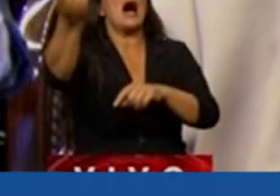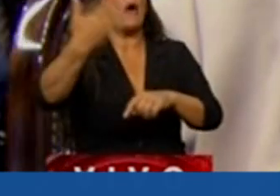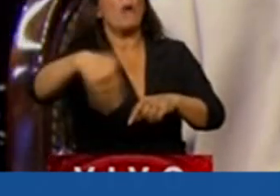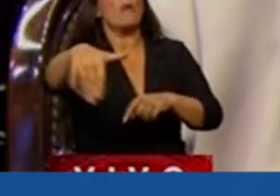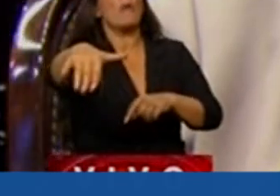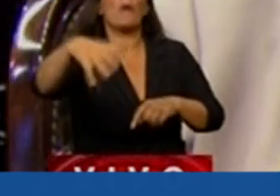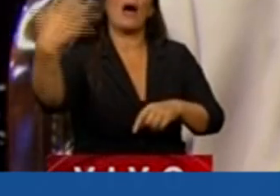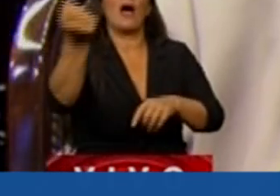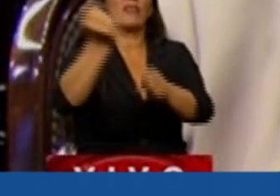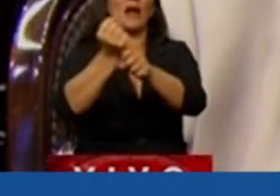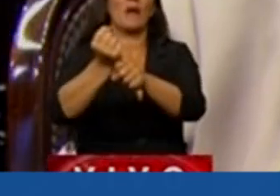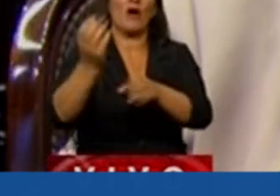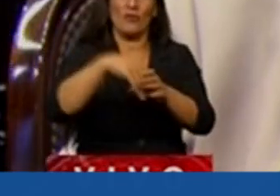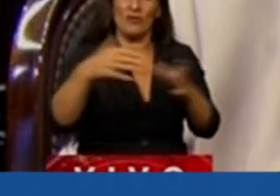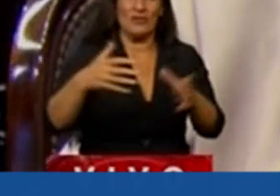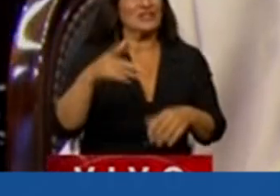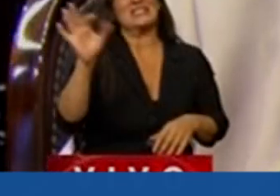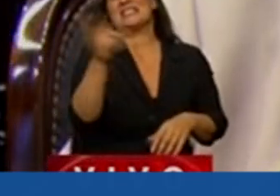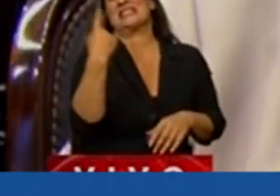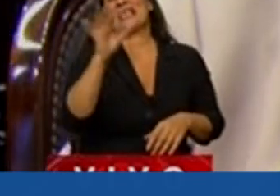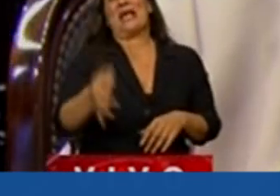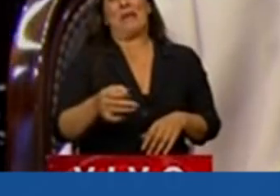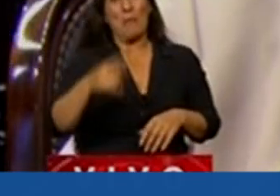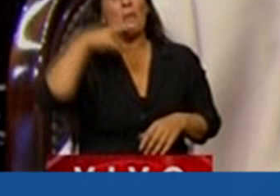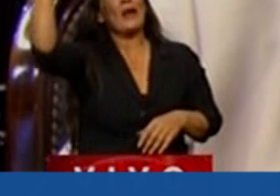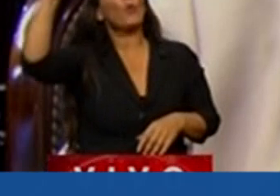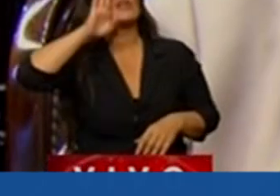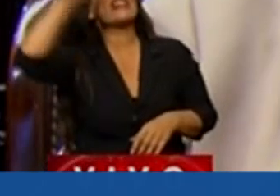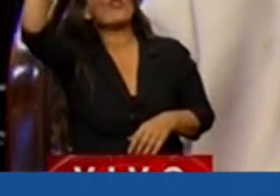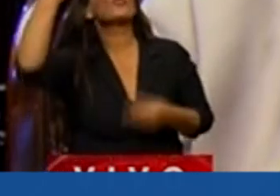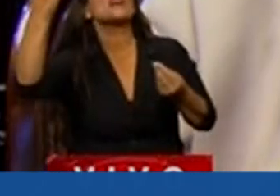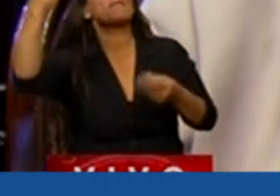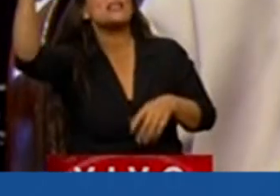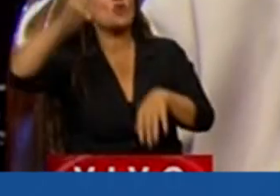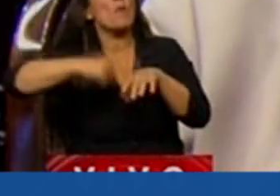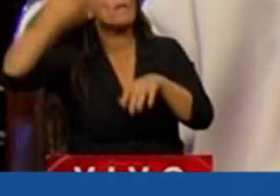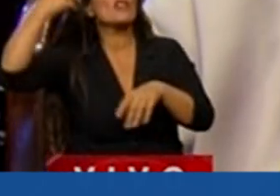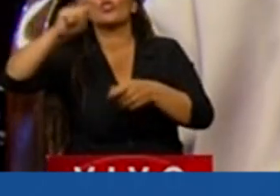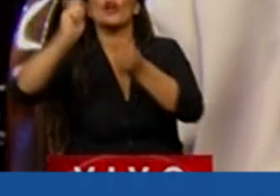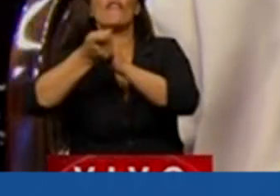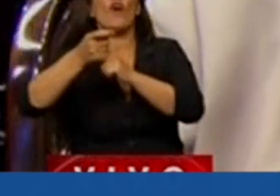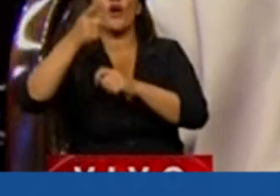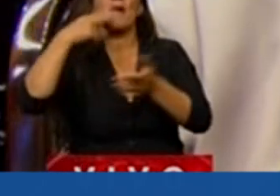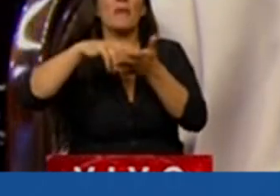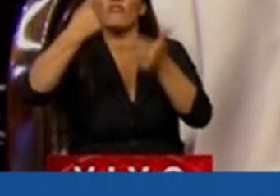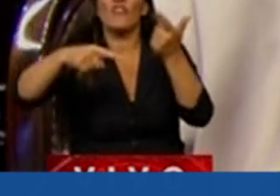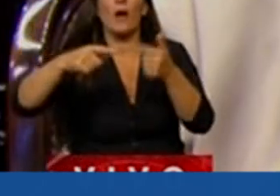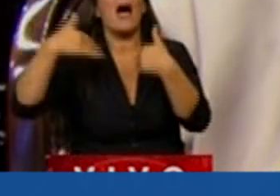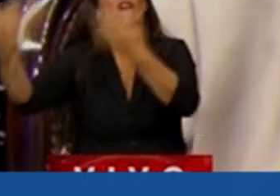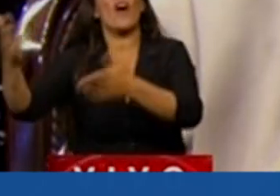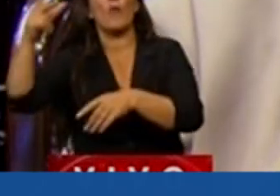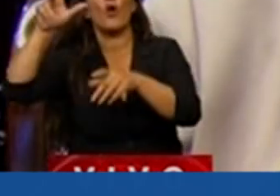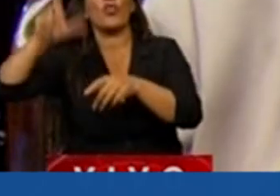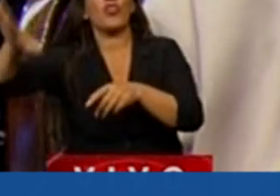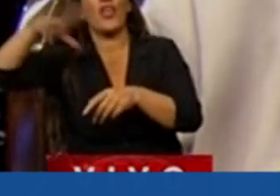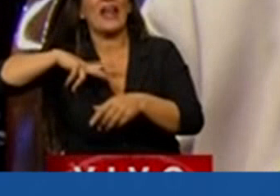hemos visto lo que pasó. Vayan a preguntar a los Estados Unidos qué es lo que sucedió cuando hicieron reformas fiscales que favorecieron a los ricos.